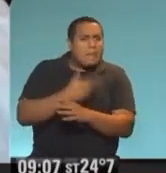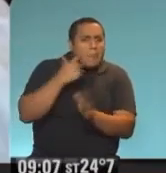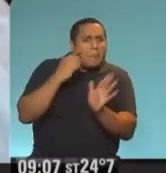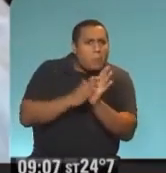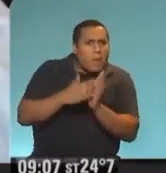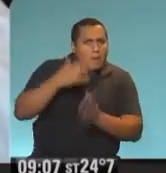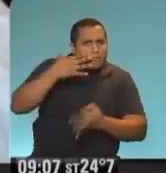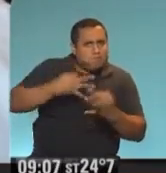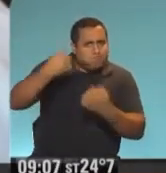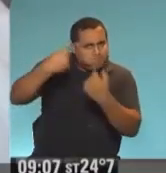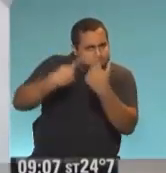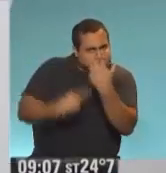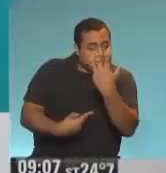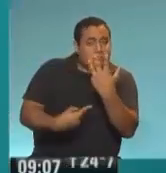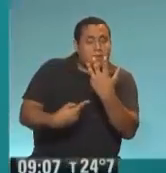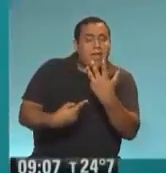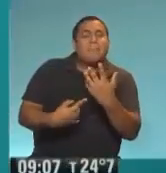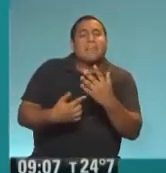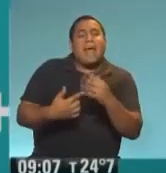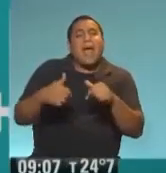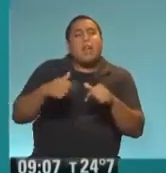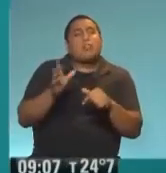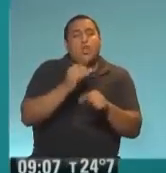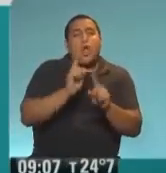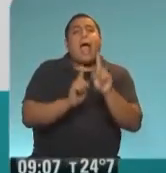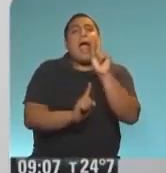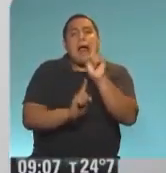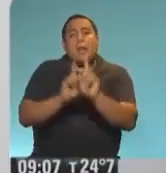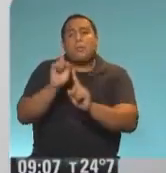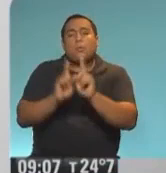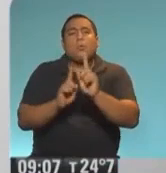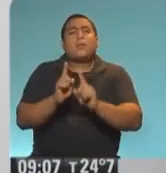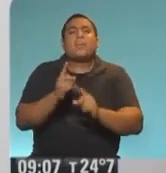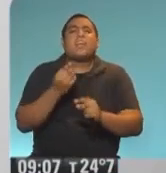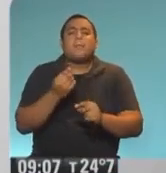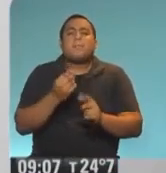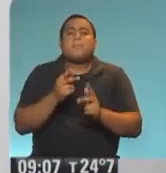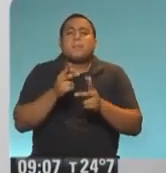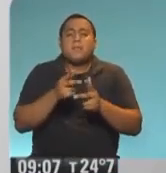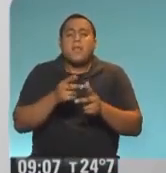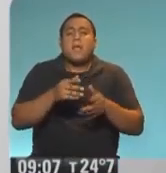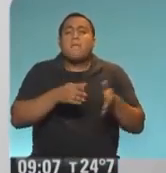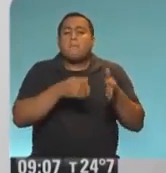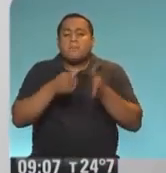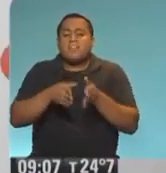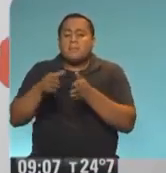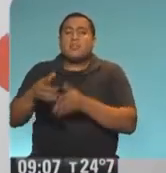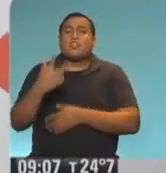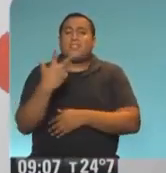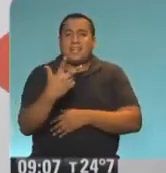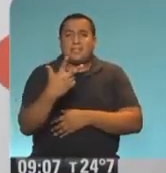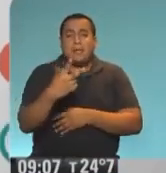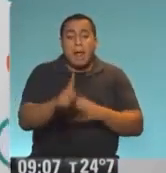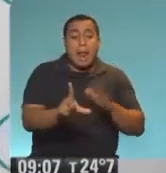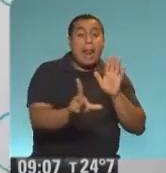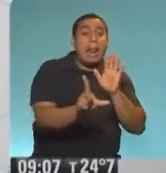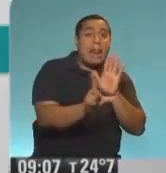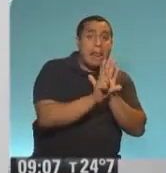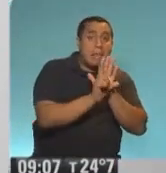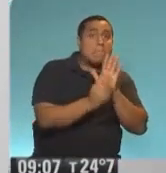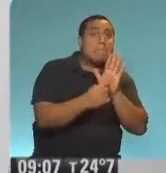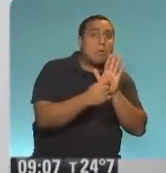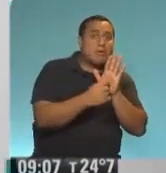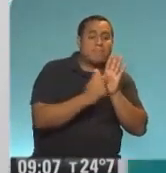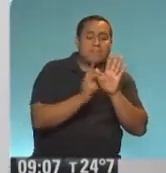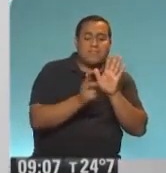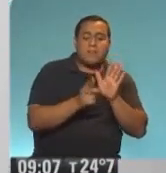haciendo algunos, no todos, porque saben, hay tipificado tres procedimientos. Por ley, uno de